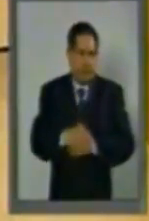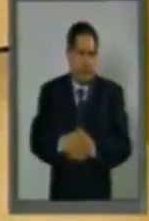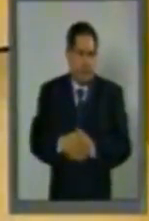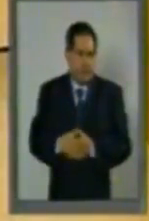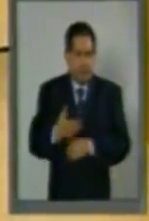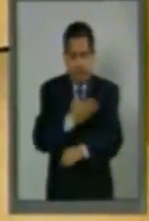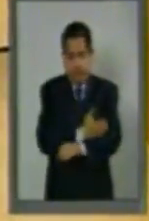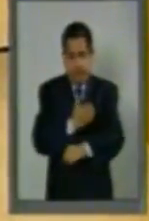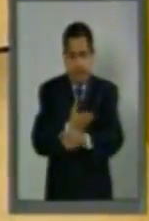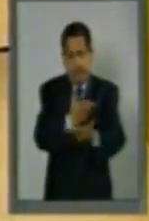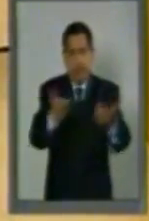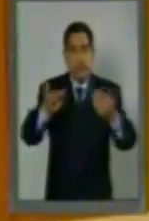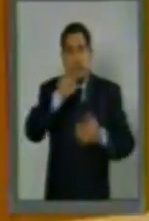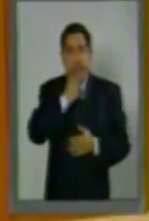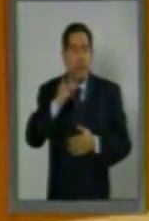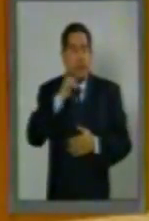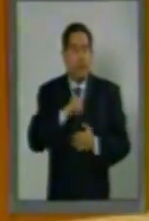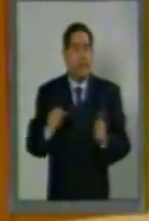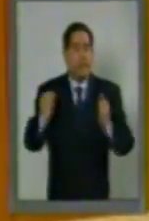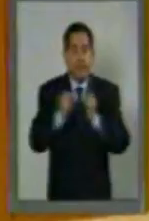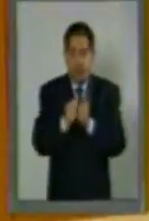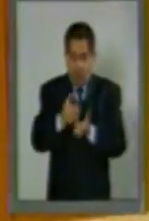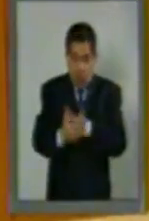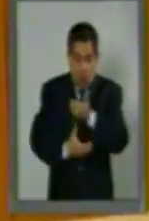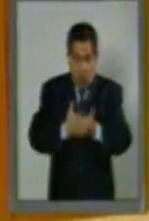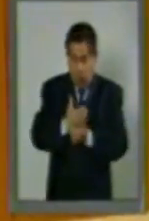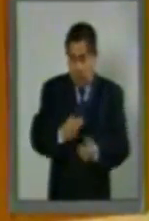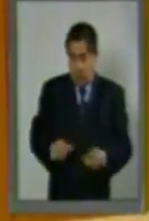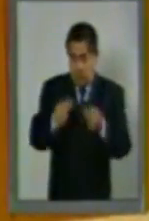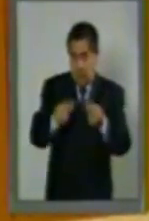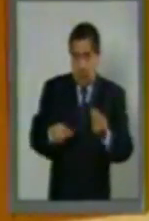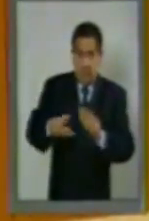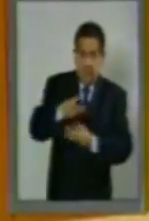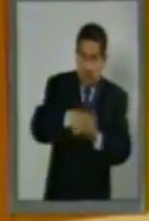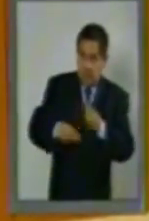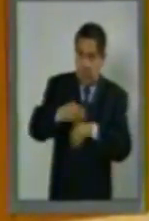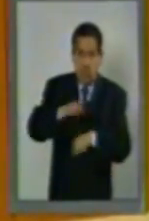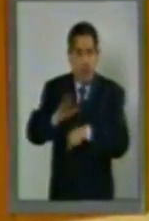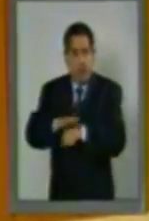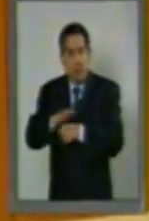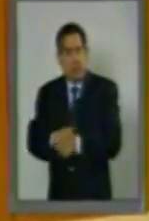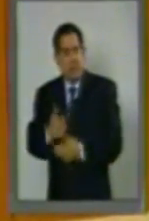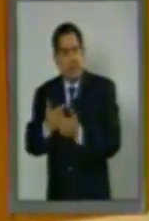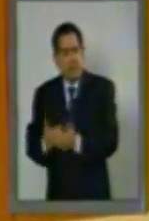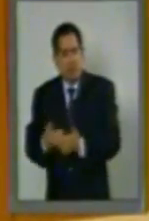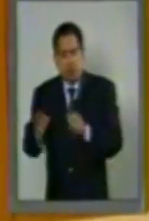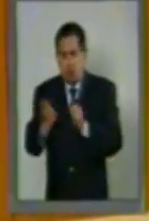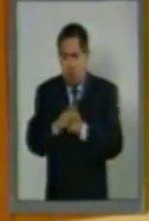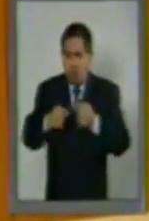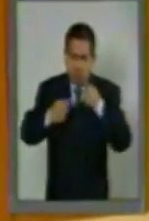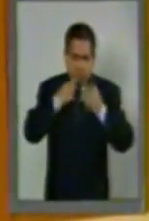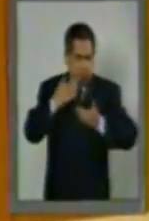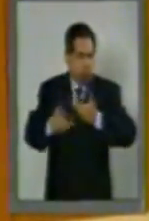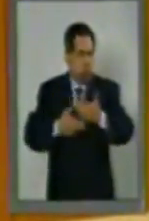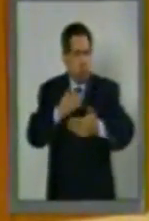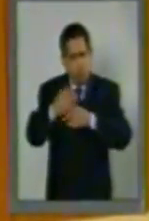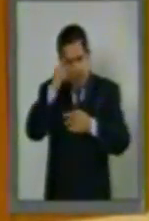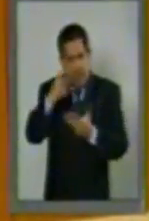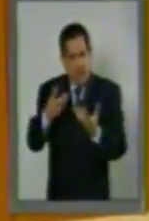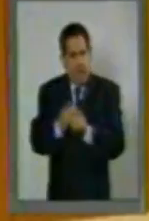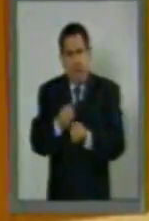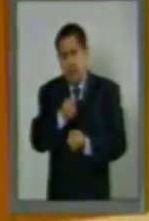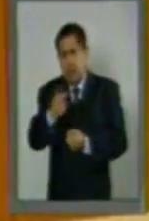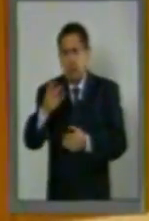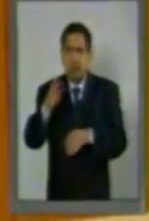Compañeras y compañeros, a través del comercio se incentiva la producción, el crecimiento de mercados y acceso a mercancías a